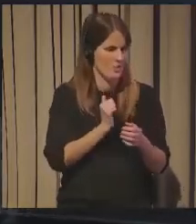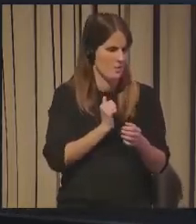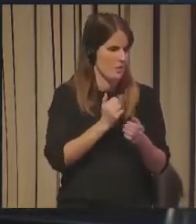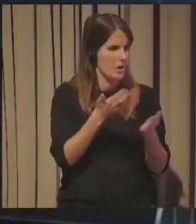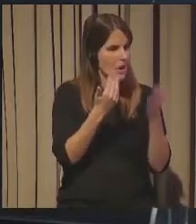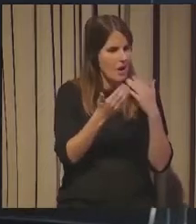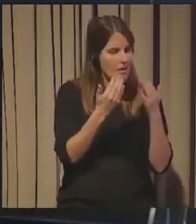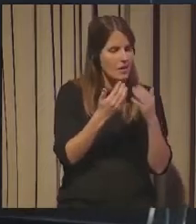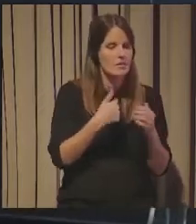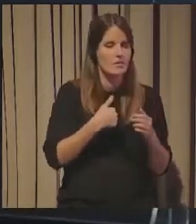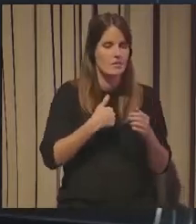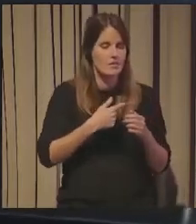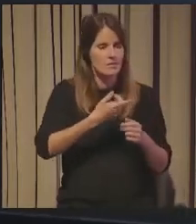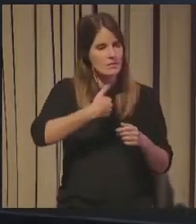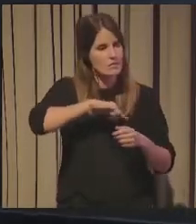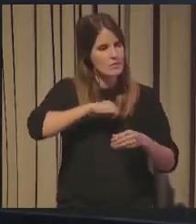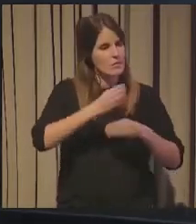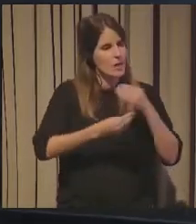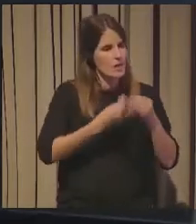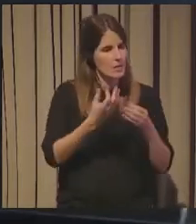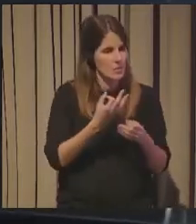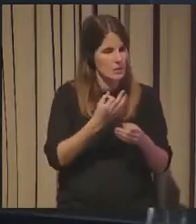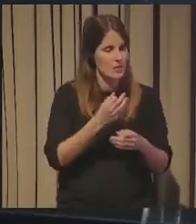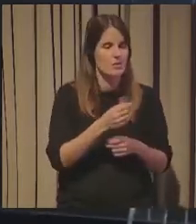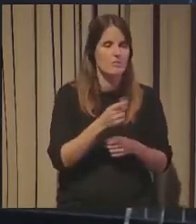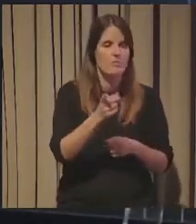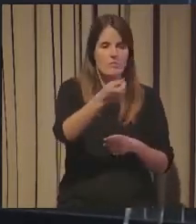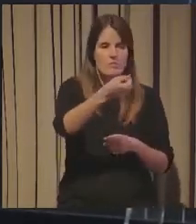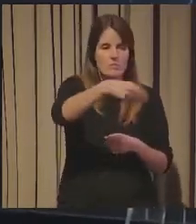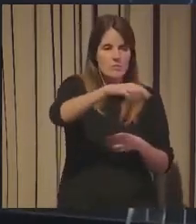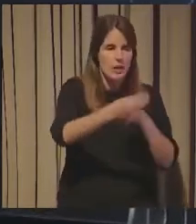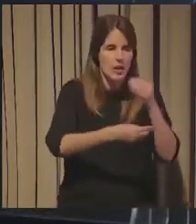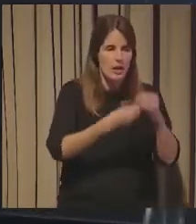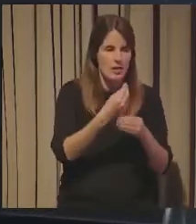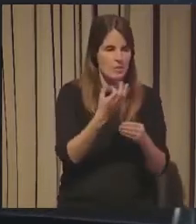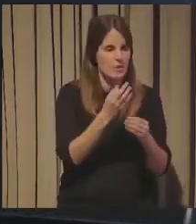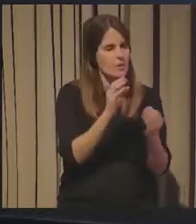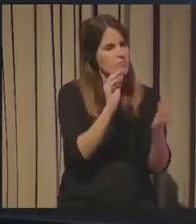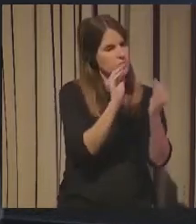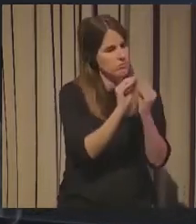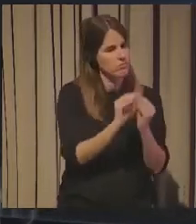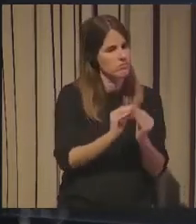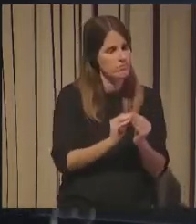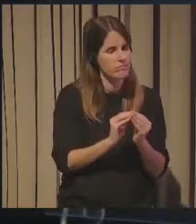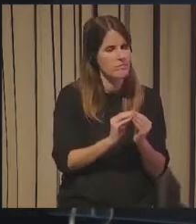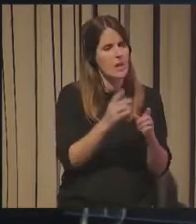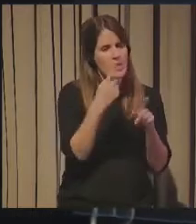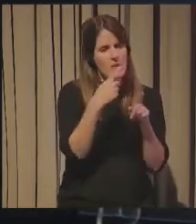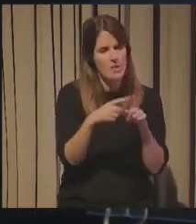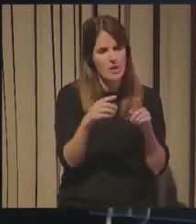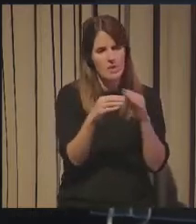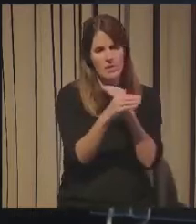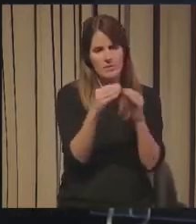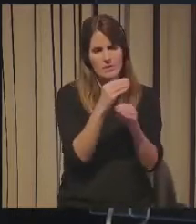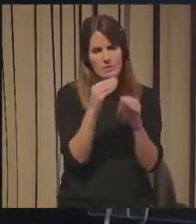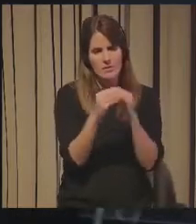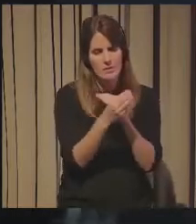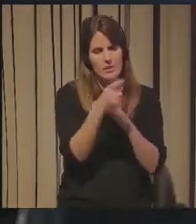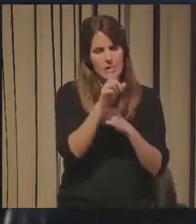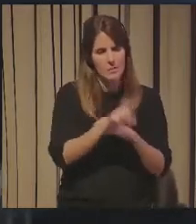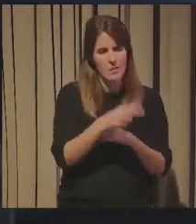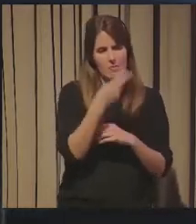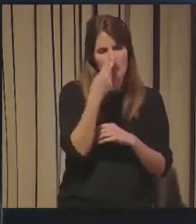hacemos, qué es lo que hacéis vosotros, y encuentro que hay muchos solapamientos, pero también hay muchas diferencias interesantes entre lo que nosotros